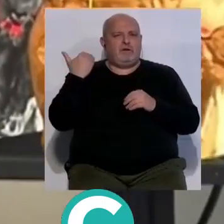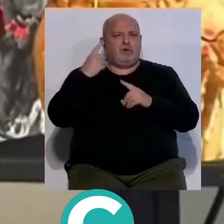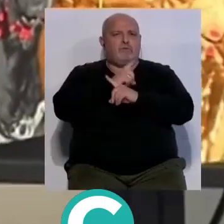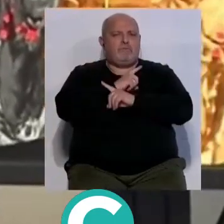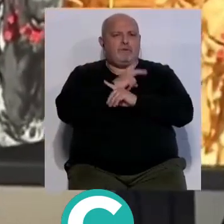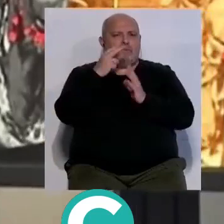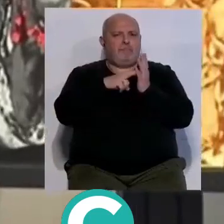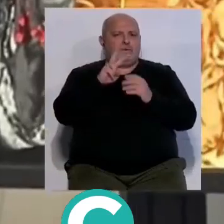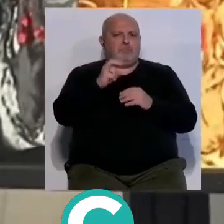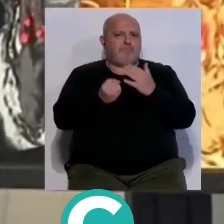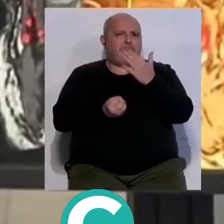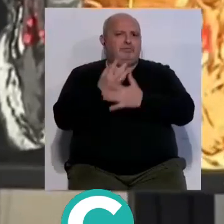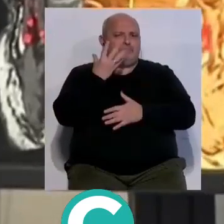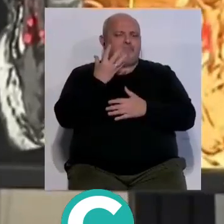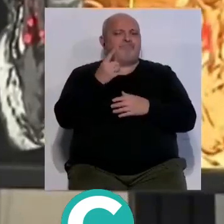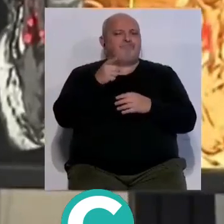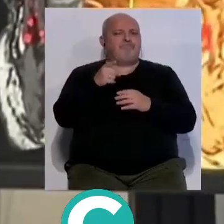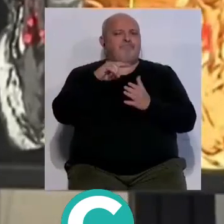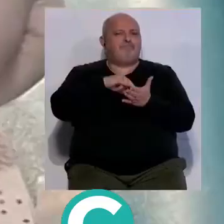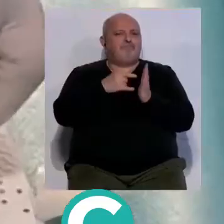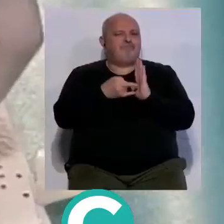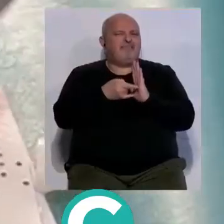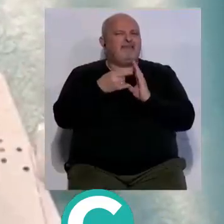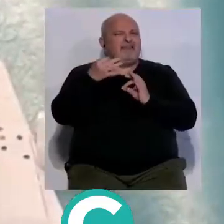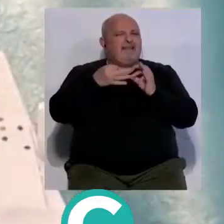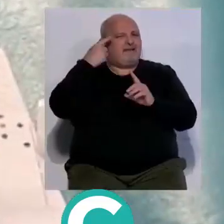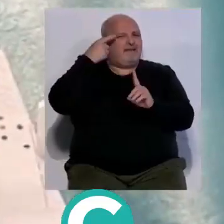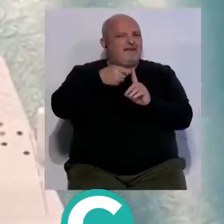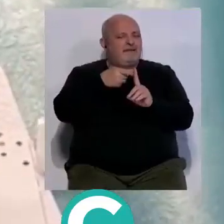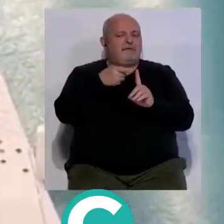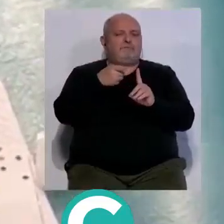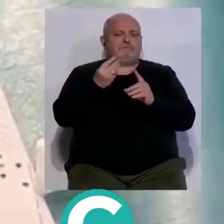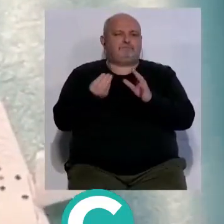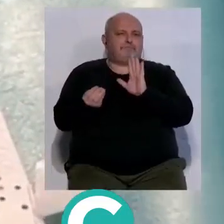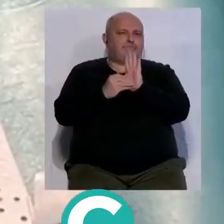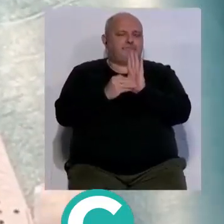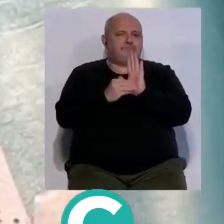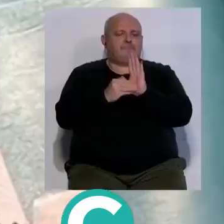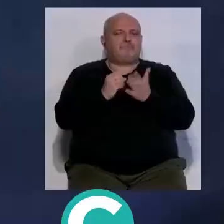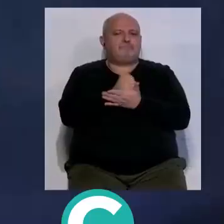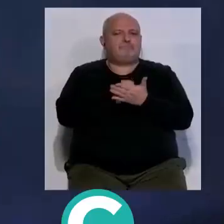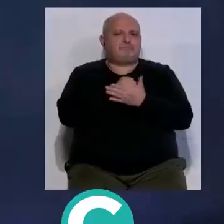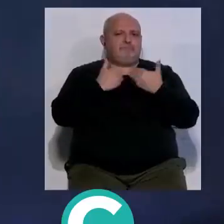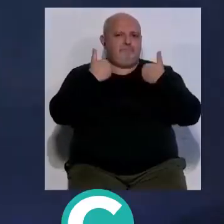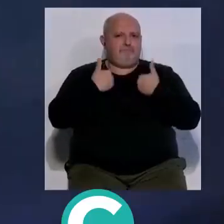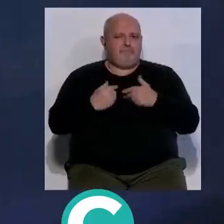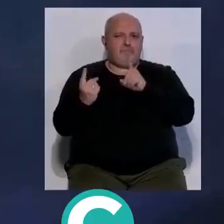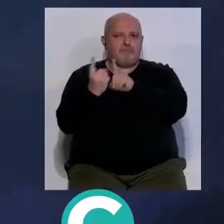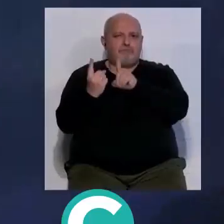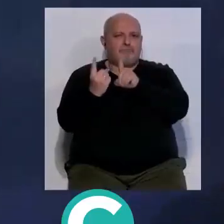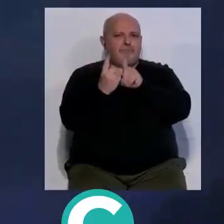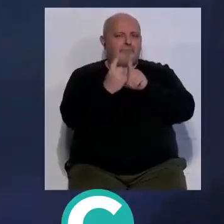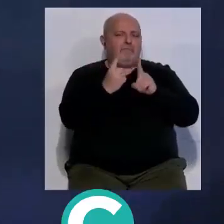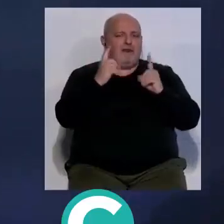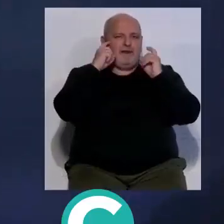de 2022 con el fin de desarrollar proyectos de investigación que permitan implantar la medicina personalizada en el ámbito de